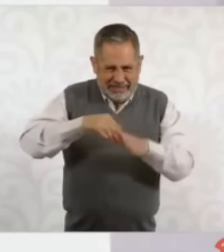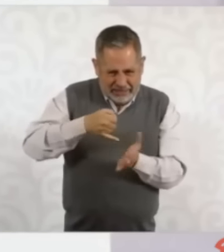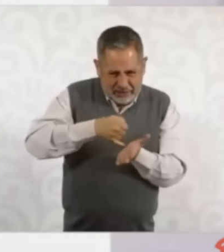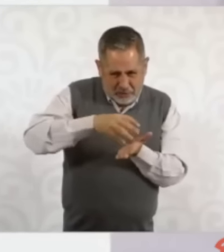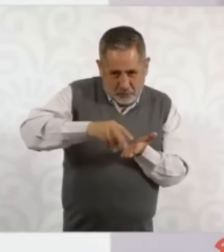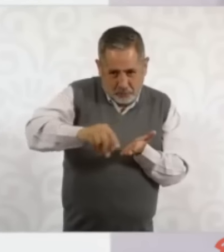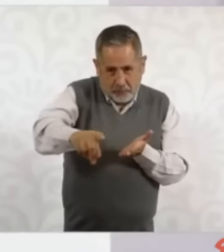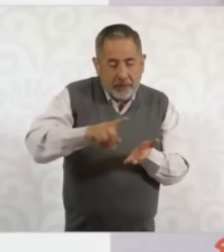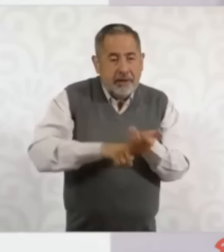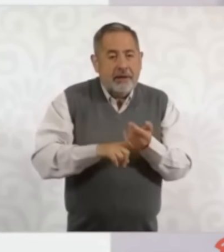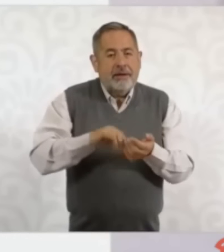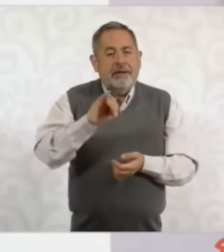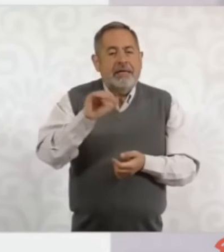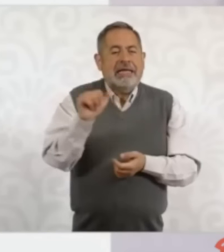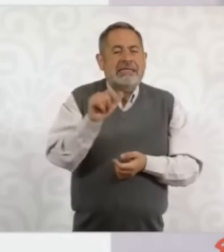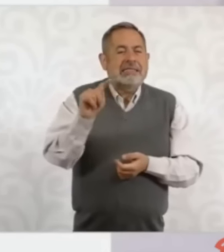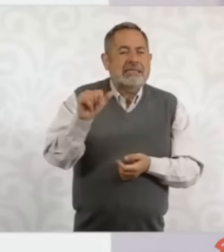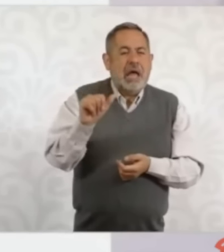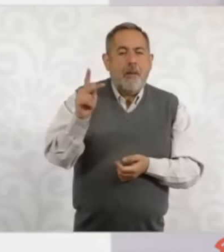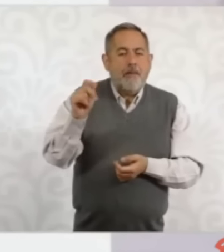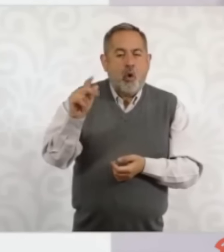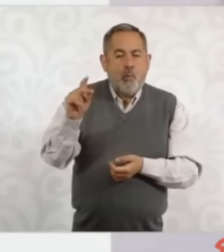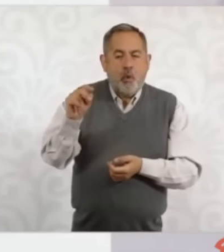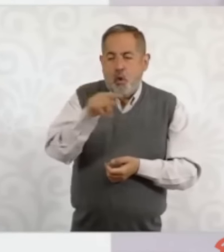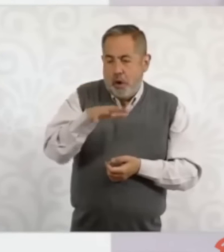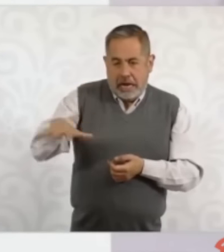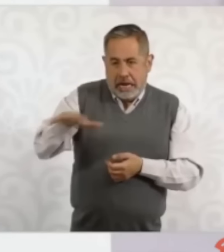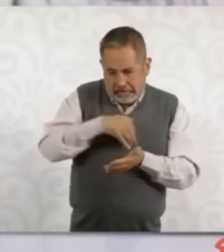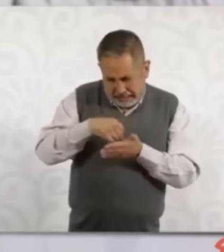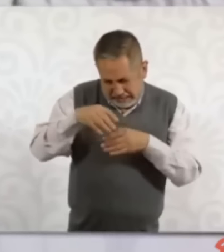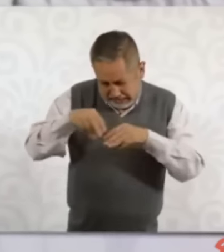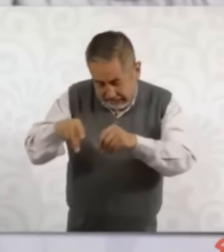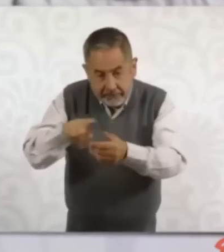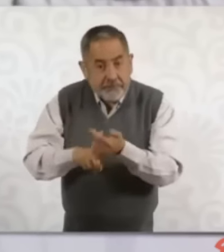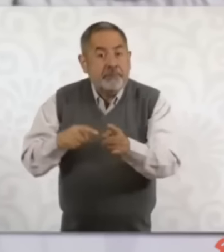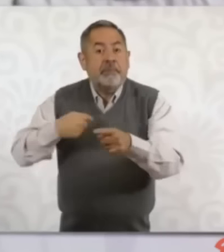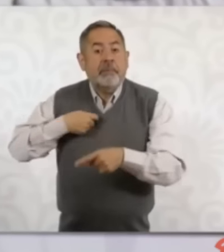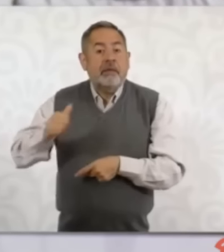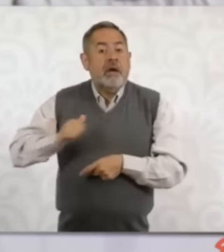Iztapopo. Aproveché porque ayer fue el Día